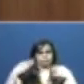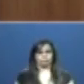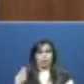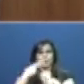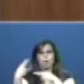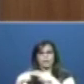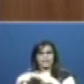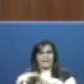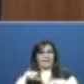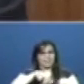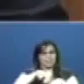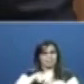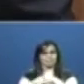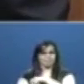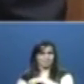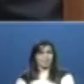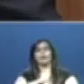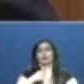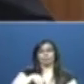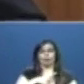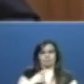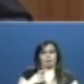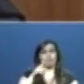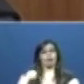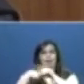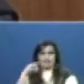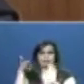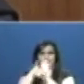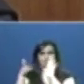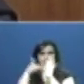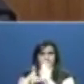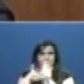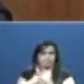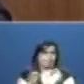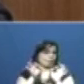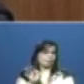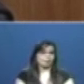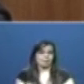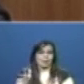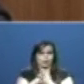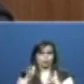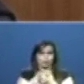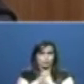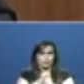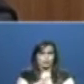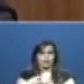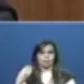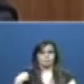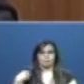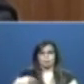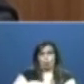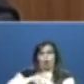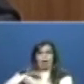estratégico que necesitamos y a las que voy a referirme a continuación según la tradicional estructura de las tres